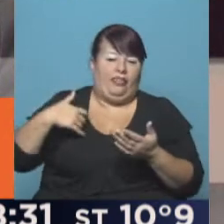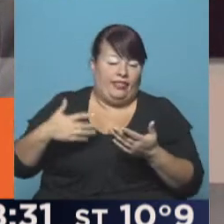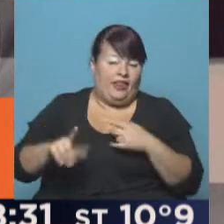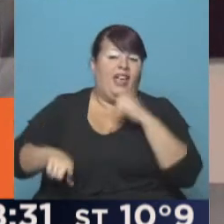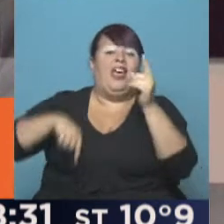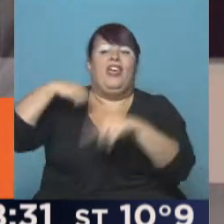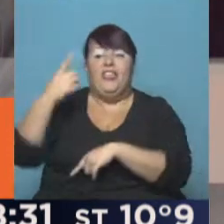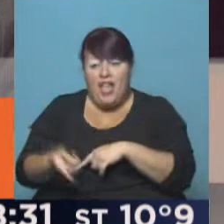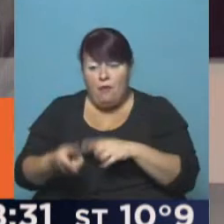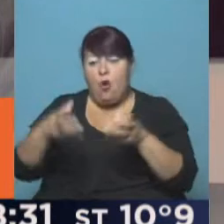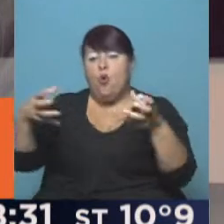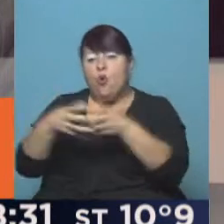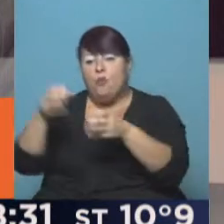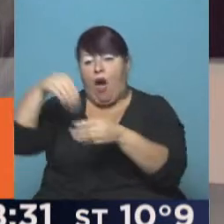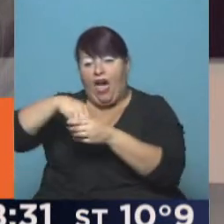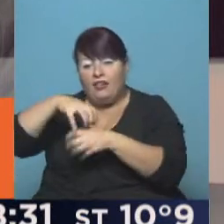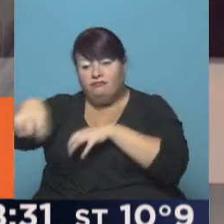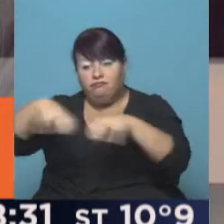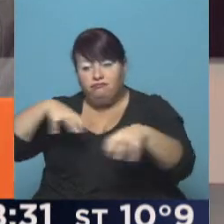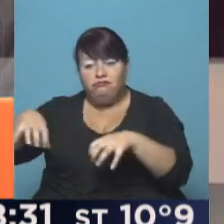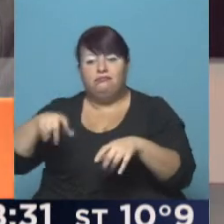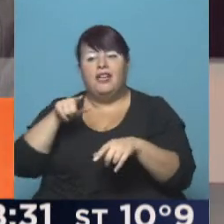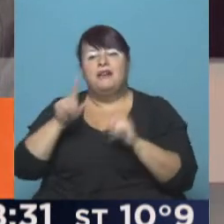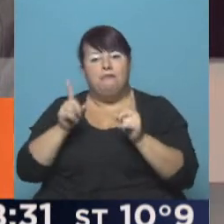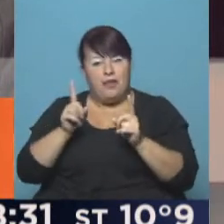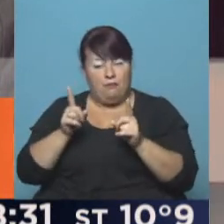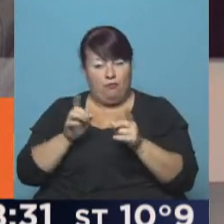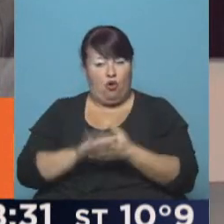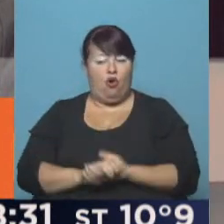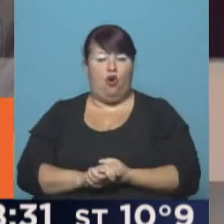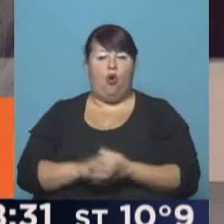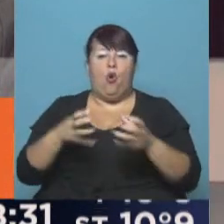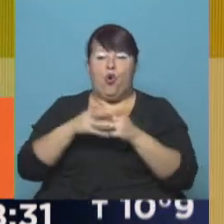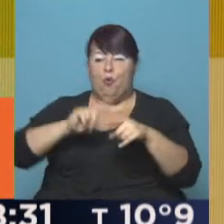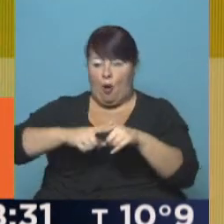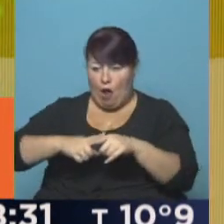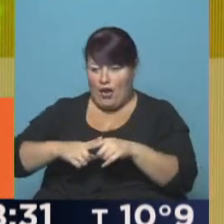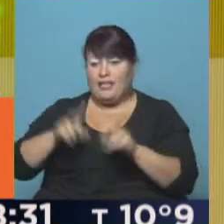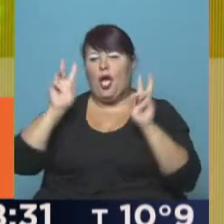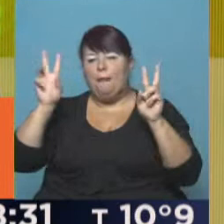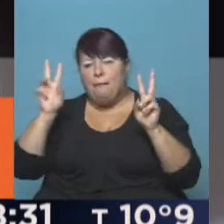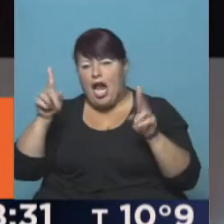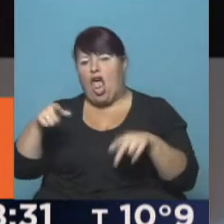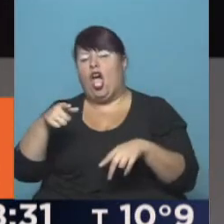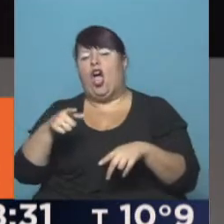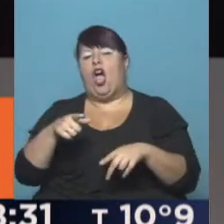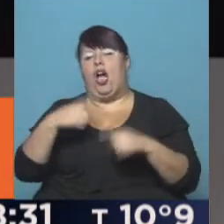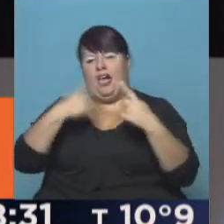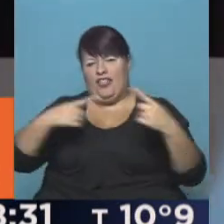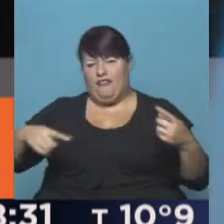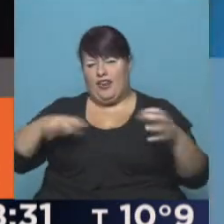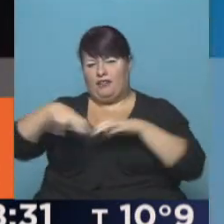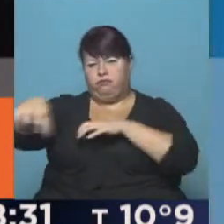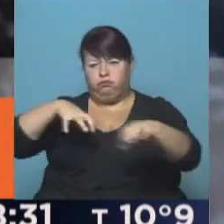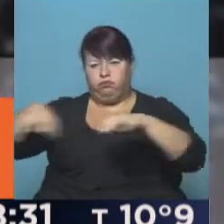después se conforman facciones internas de esos mismos partidos políticos, como el peronismo, que tiene múltiples facciones